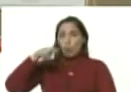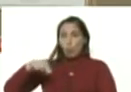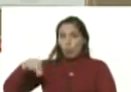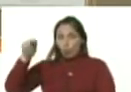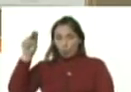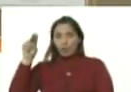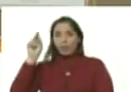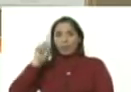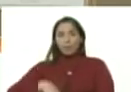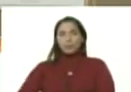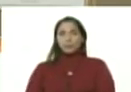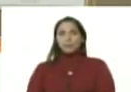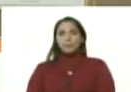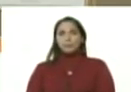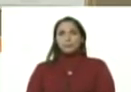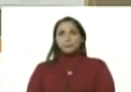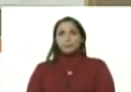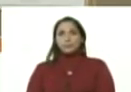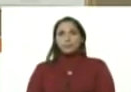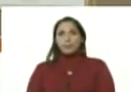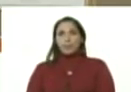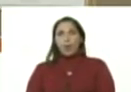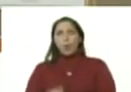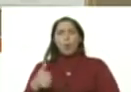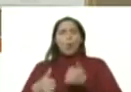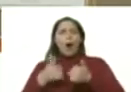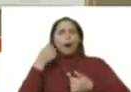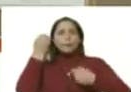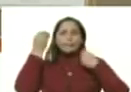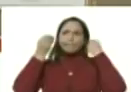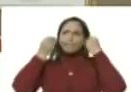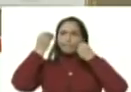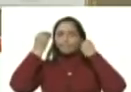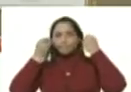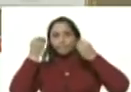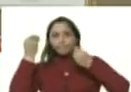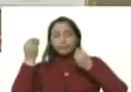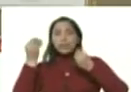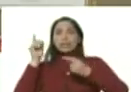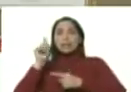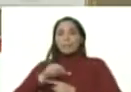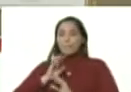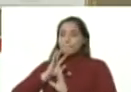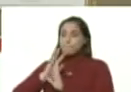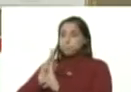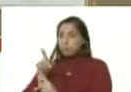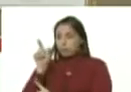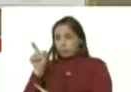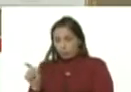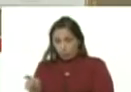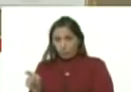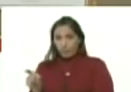por supuesto las expectativas que se generan. Le confesamos a él y a todos